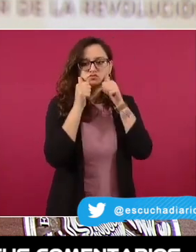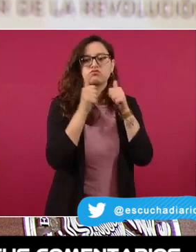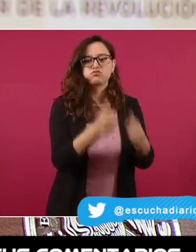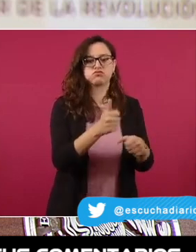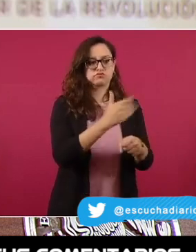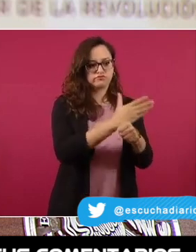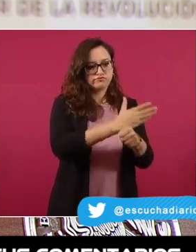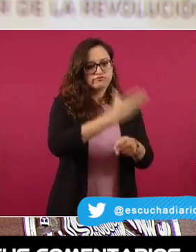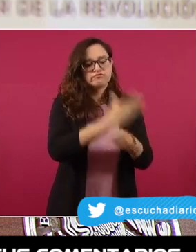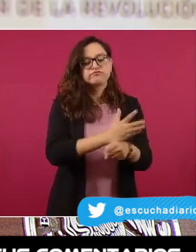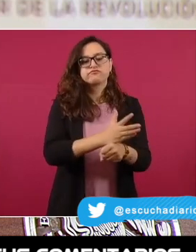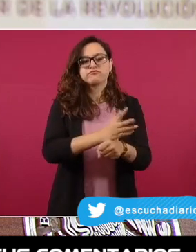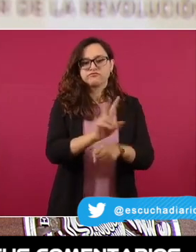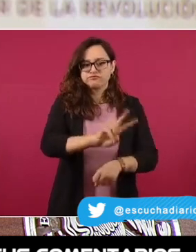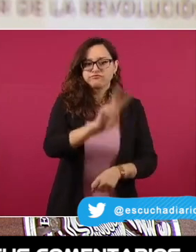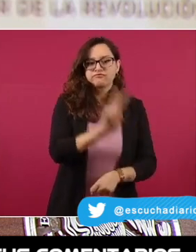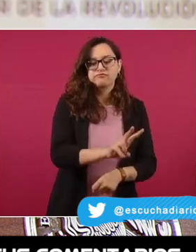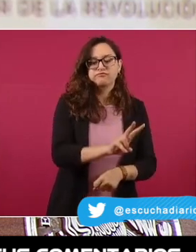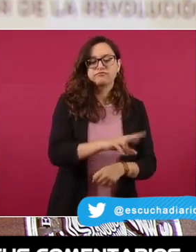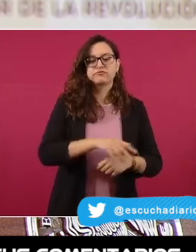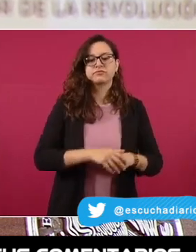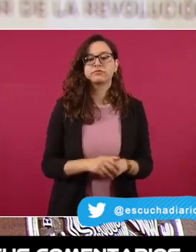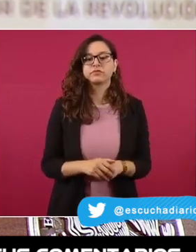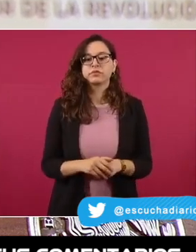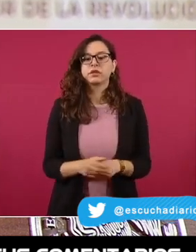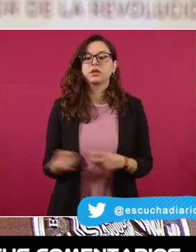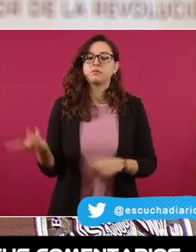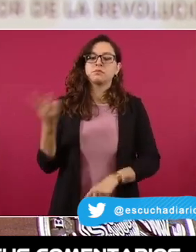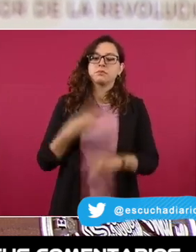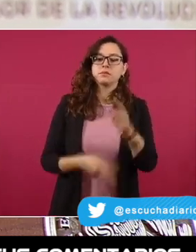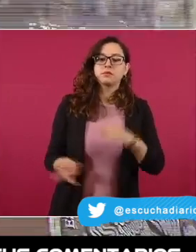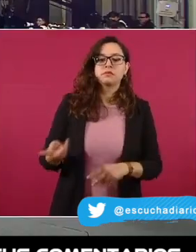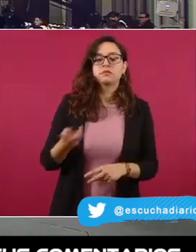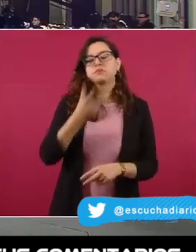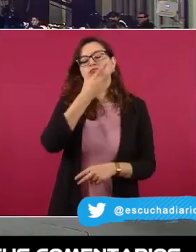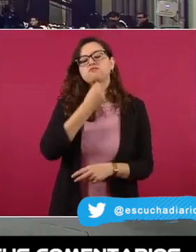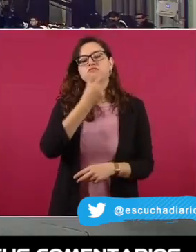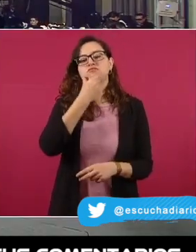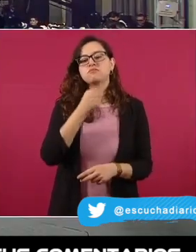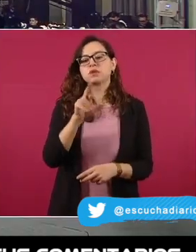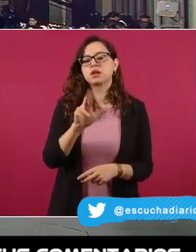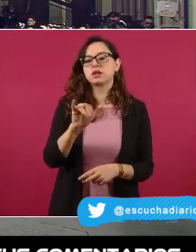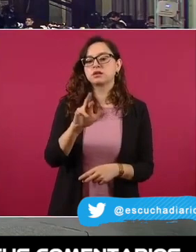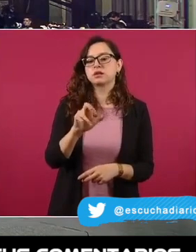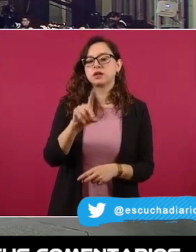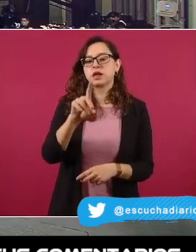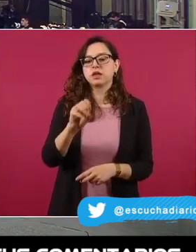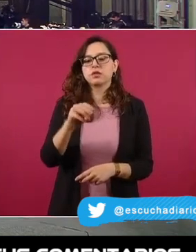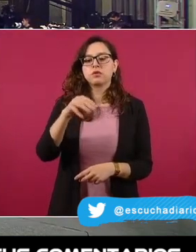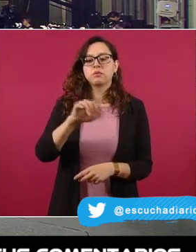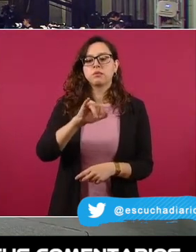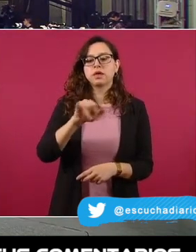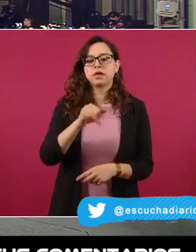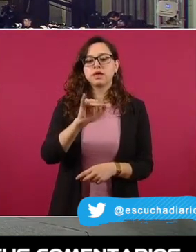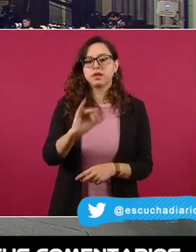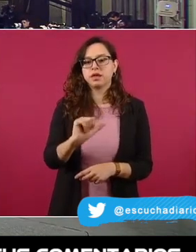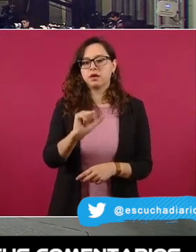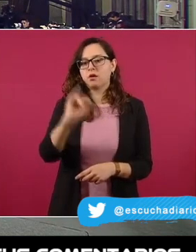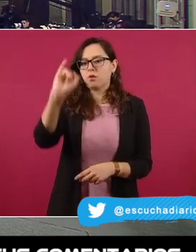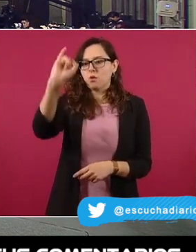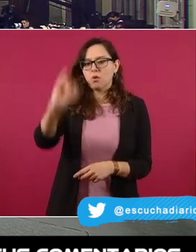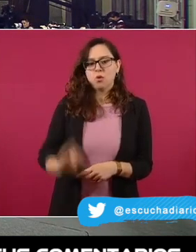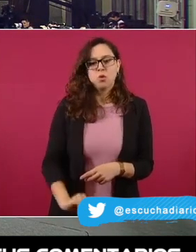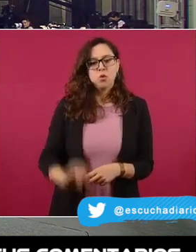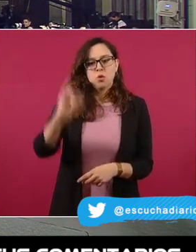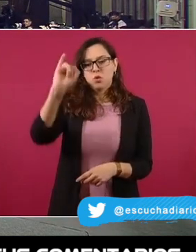Sobre el fin del bloqueo comercial hacia Cuba, especialmente por Estados Unidos, en la votación de la Asamblea de la ONU, el presidente llamó a los países